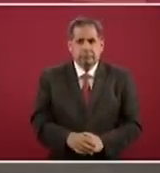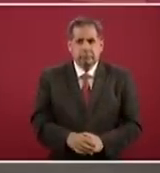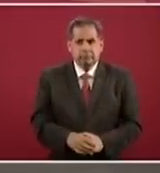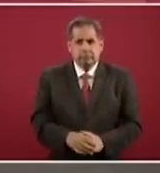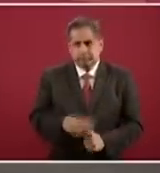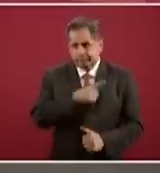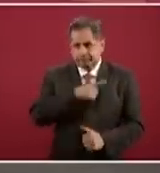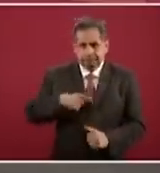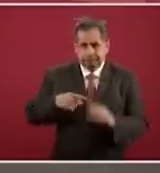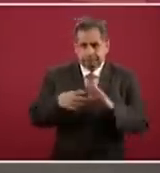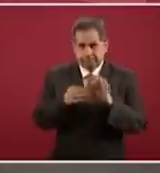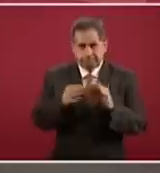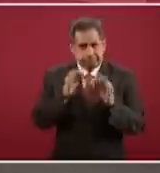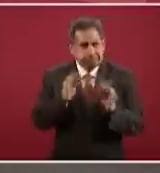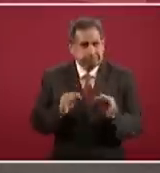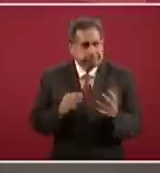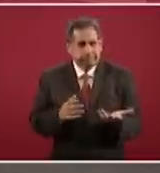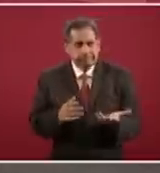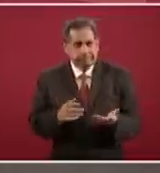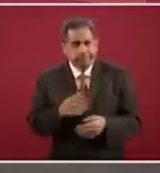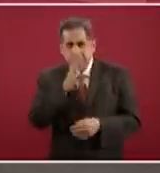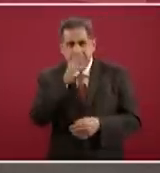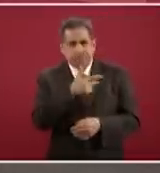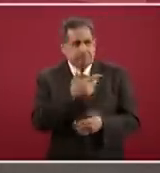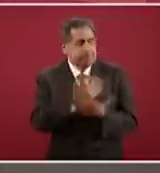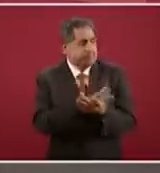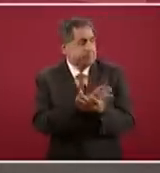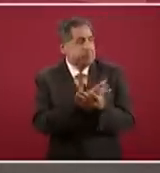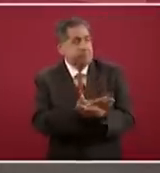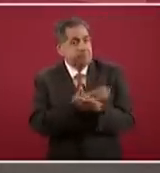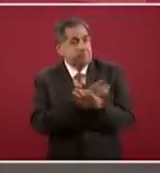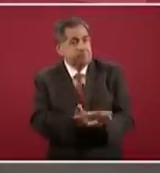Esto es inaceptable. Es